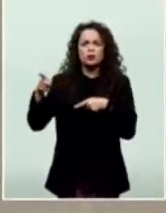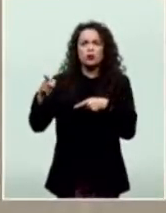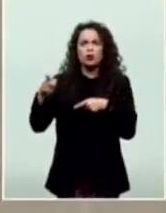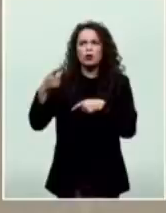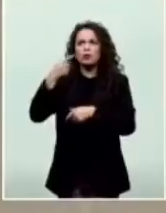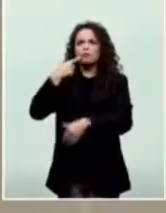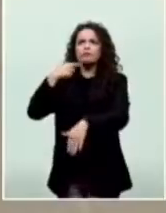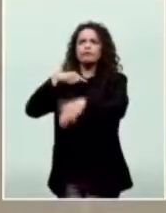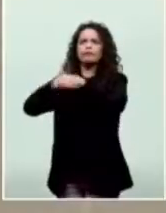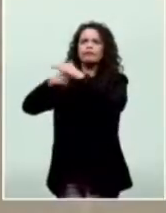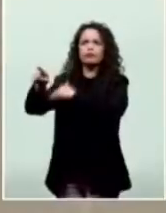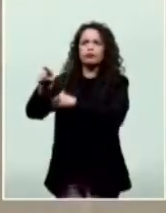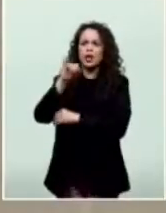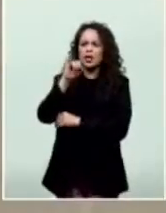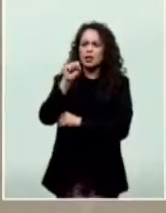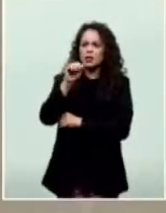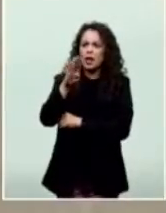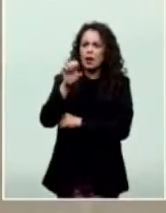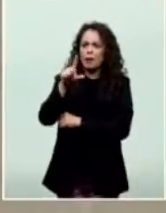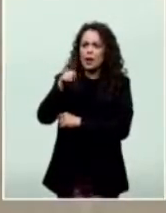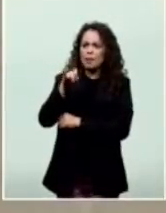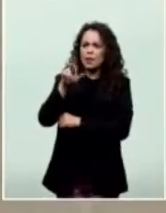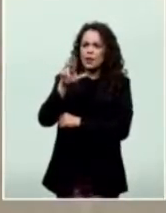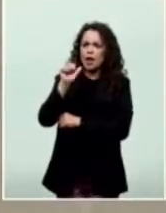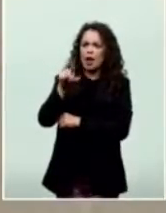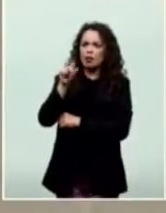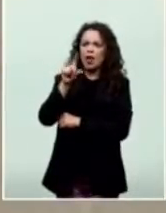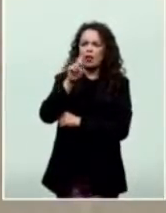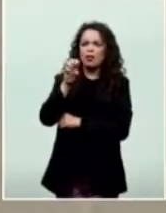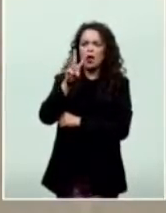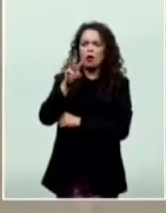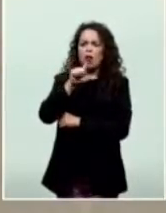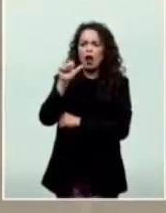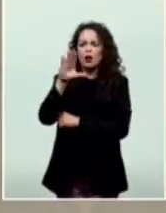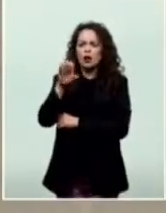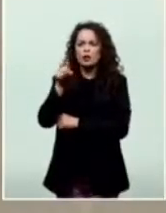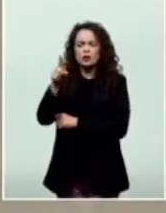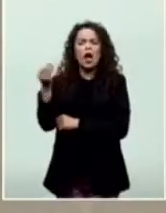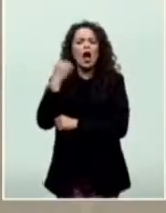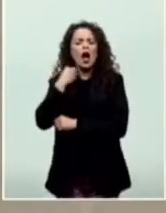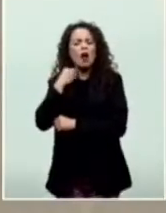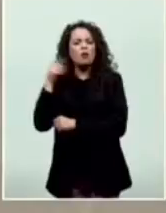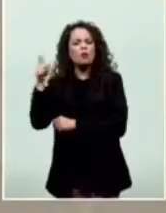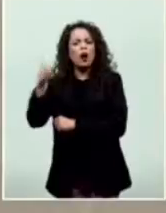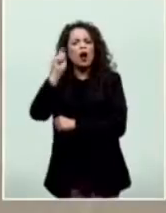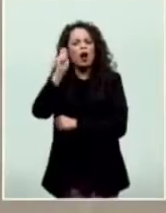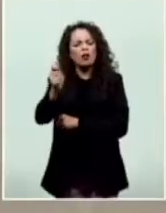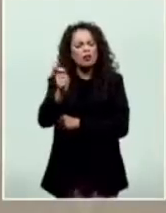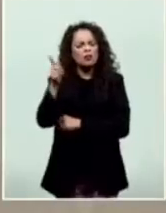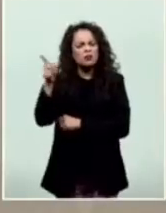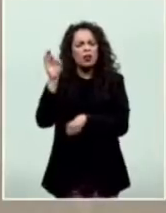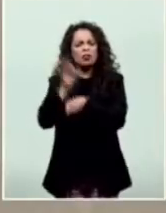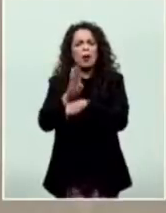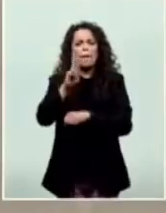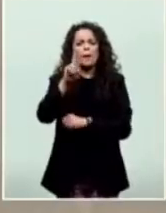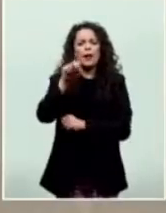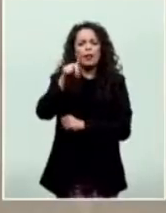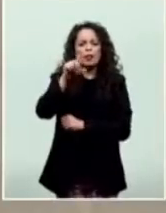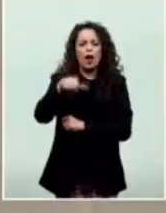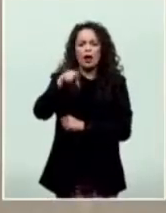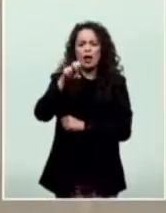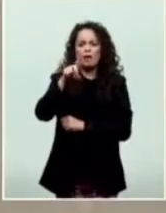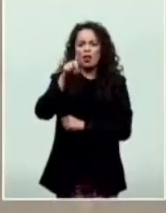señora Isabel Miranda de Wallace, cuyos abogados traen el caso de Brenda Quevedo Cruz, la cual está